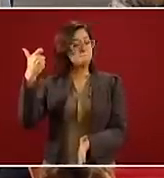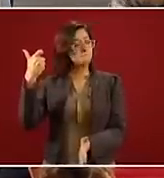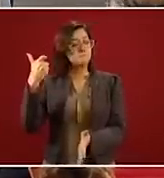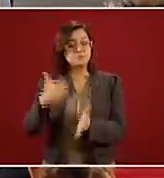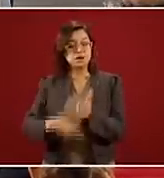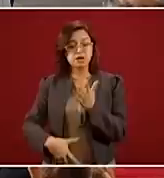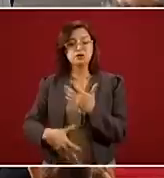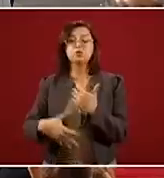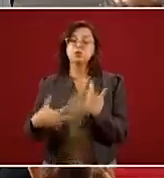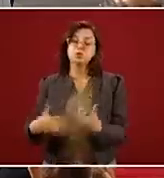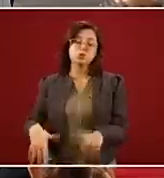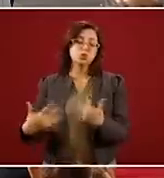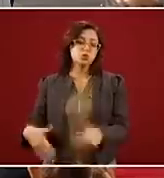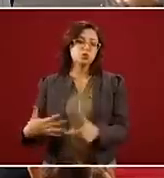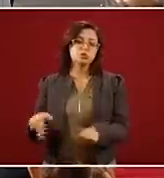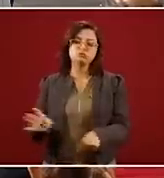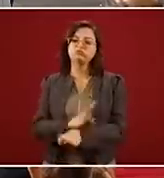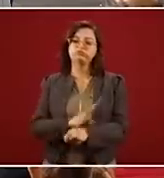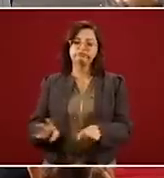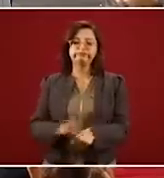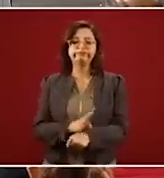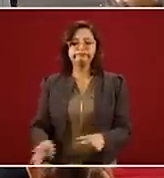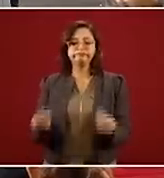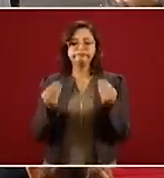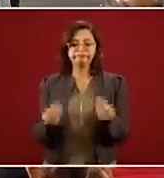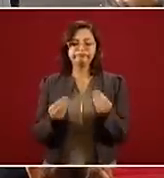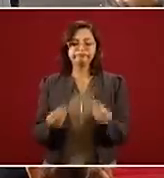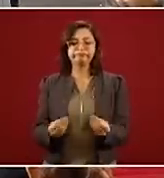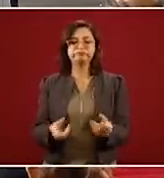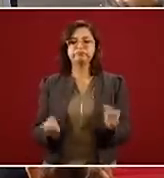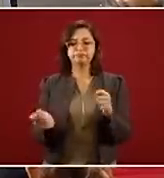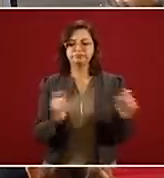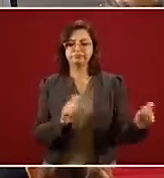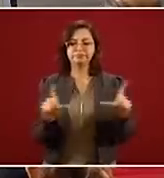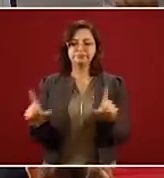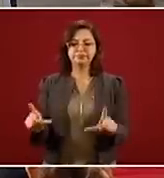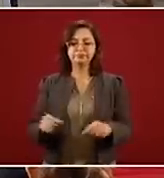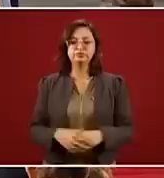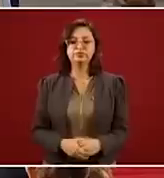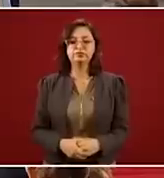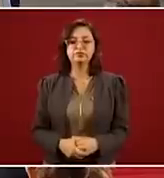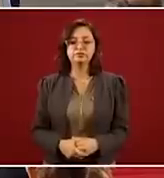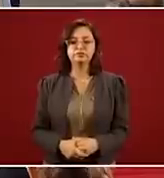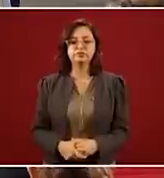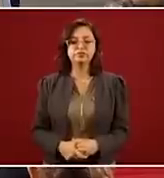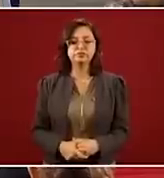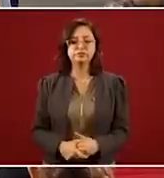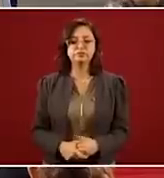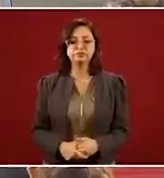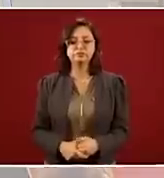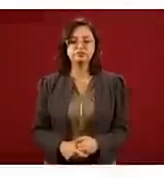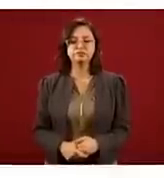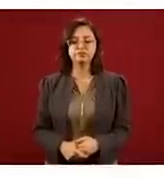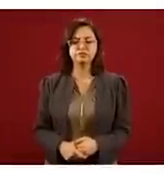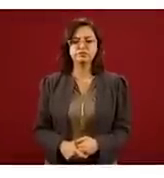Entonces, fue una muy buena operación, queríamos comentarla con ustedes. La que sigue, por favor. Bueno, esta es la evolución